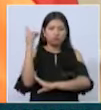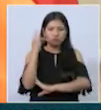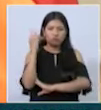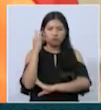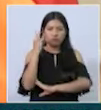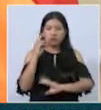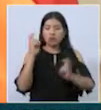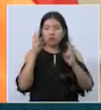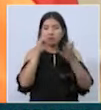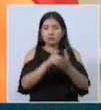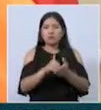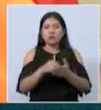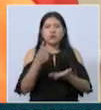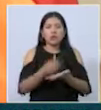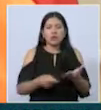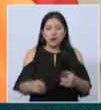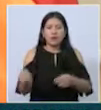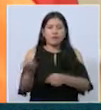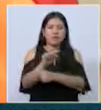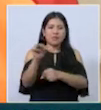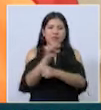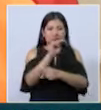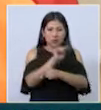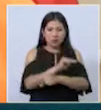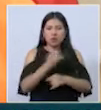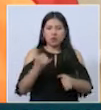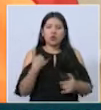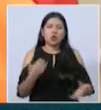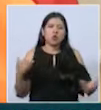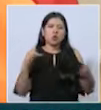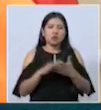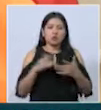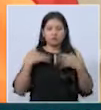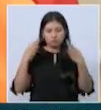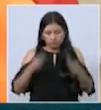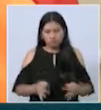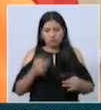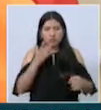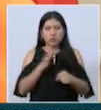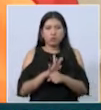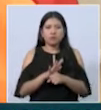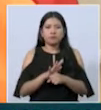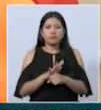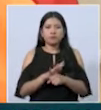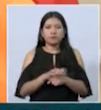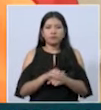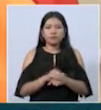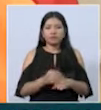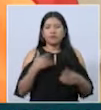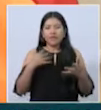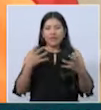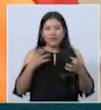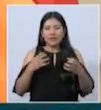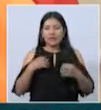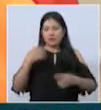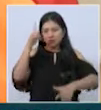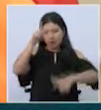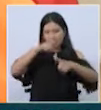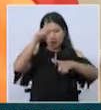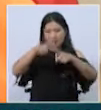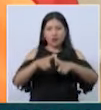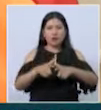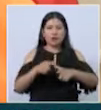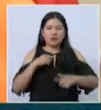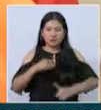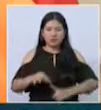condición de ministro, ratifico mi compromiso de principios de lealtad